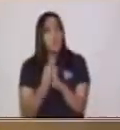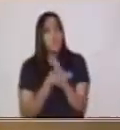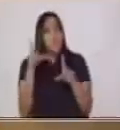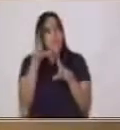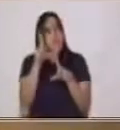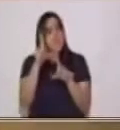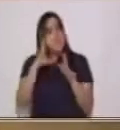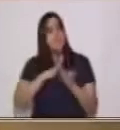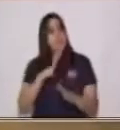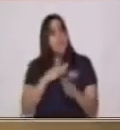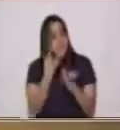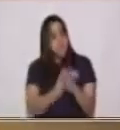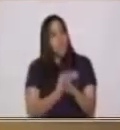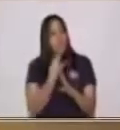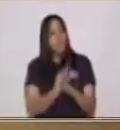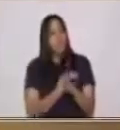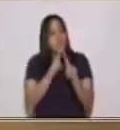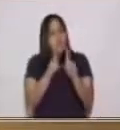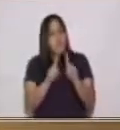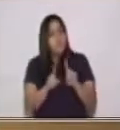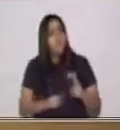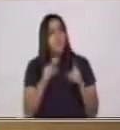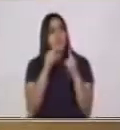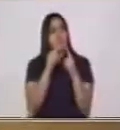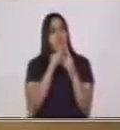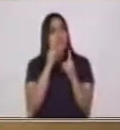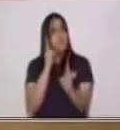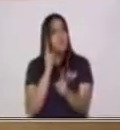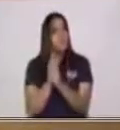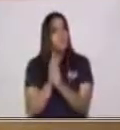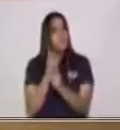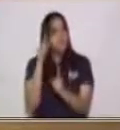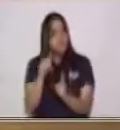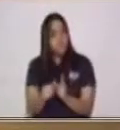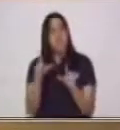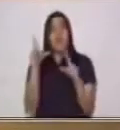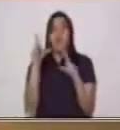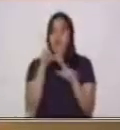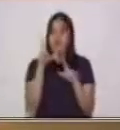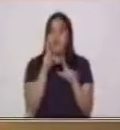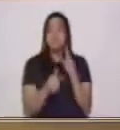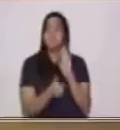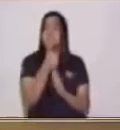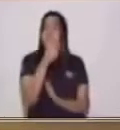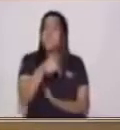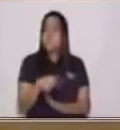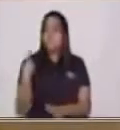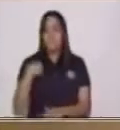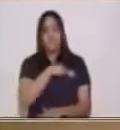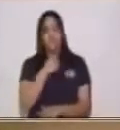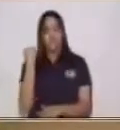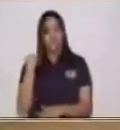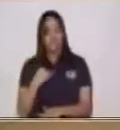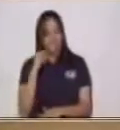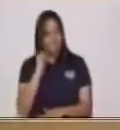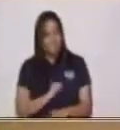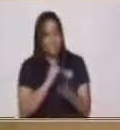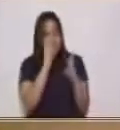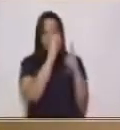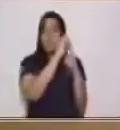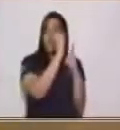deben utilizar las palabras adecuadas y las letras adecuadas en nuestro idioma. Entonces la